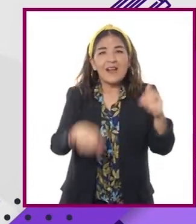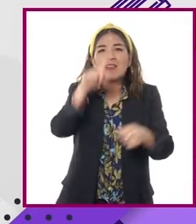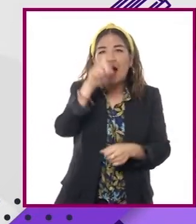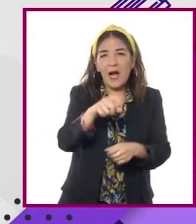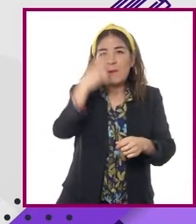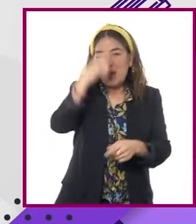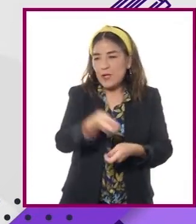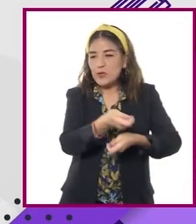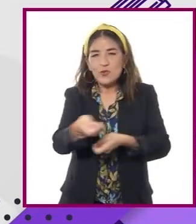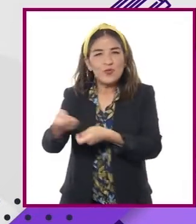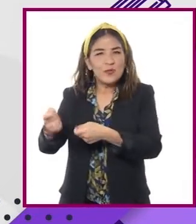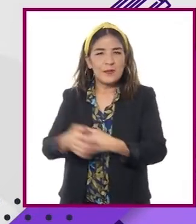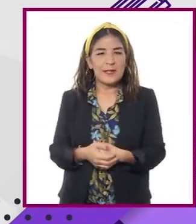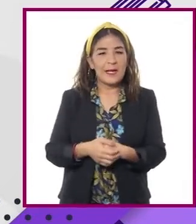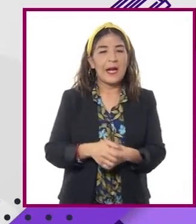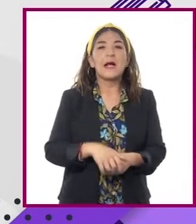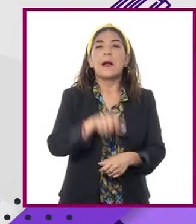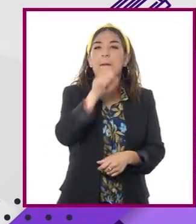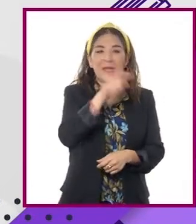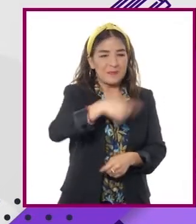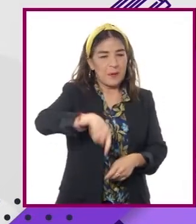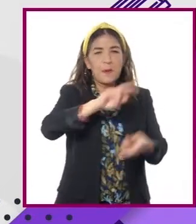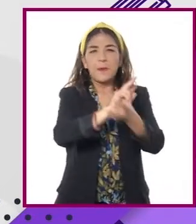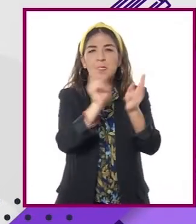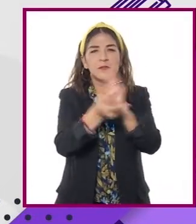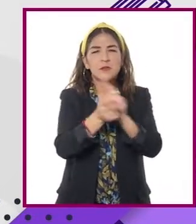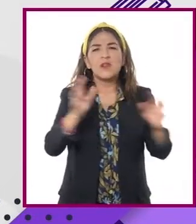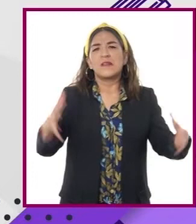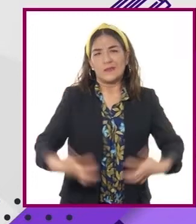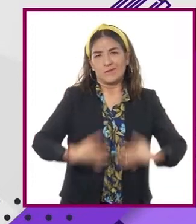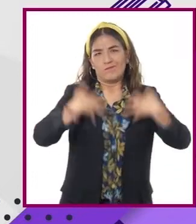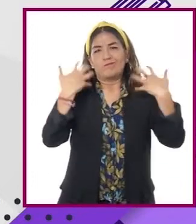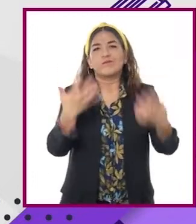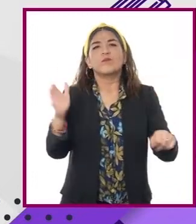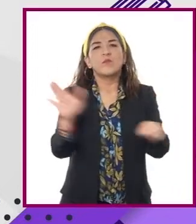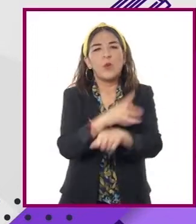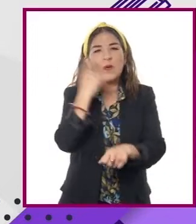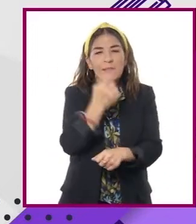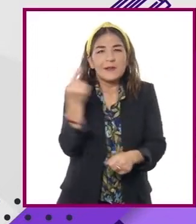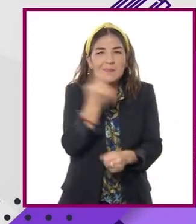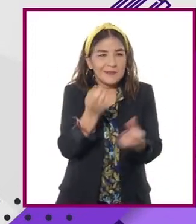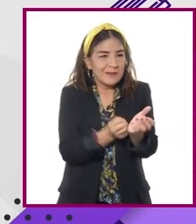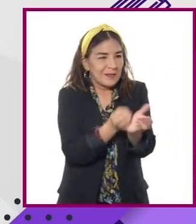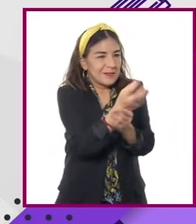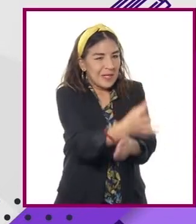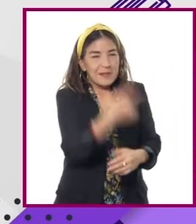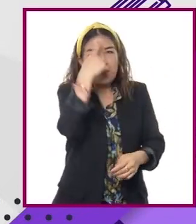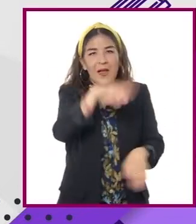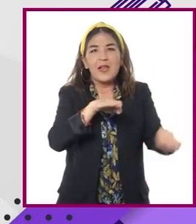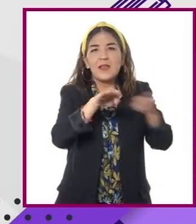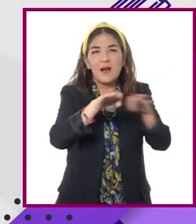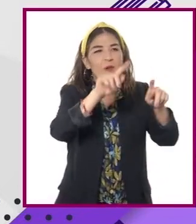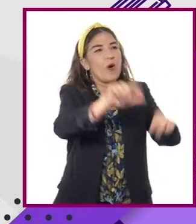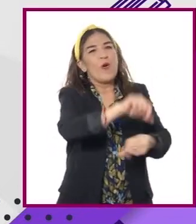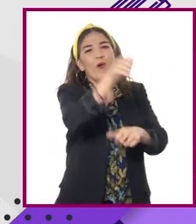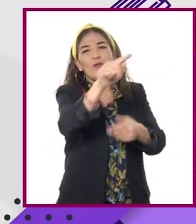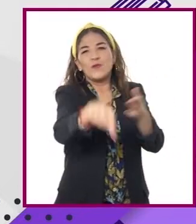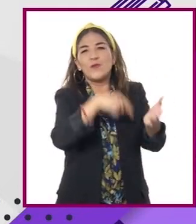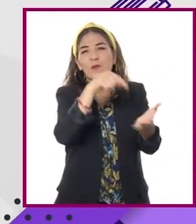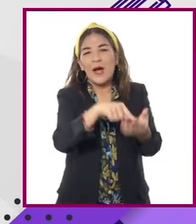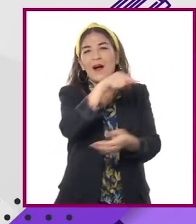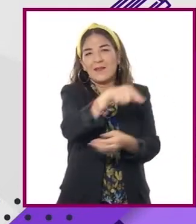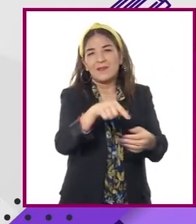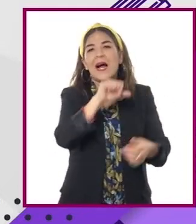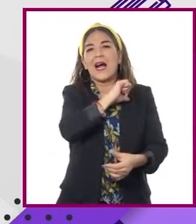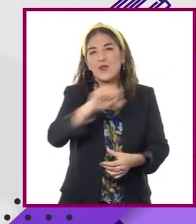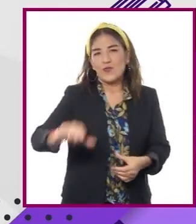y otros vecinos de la misma comunidad se han enojado porque necesitan ir a trabajar al poblado donde se encuentra el